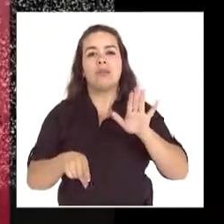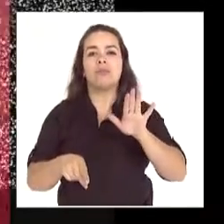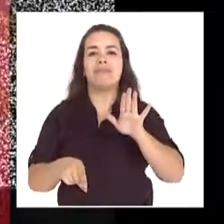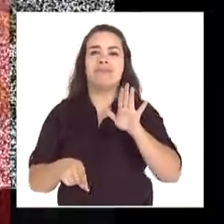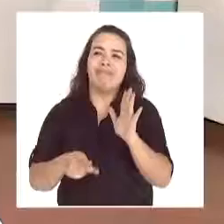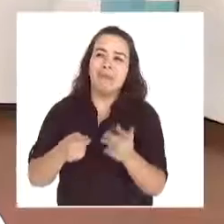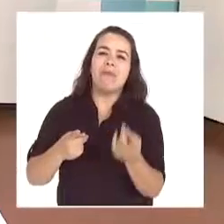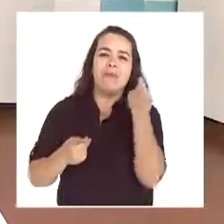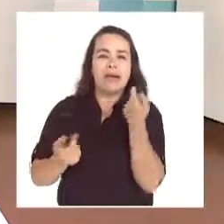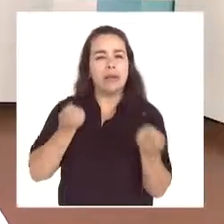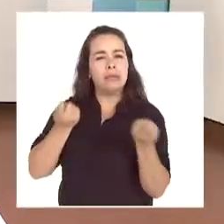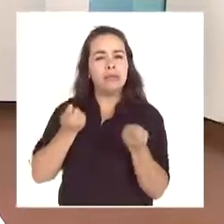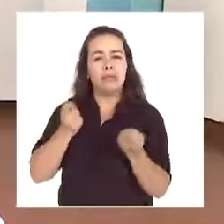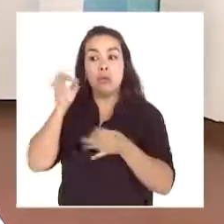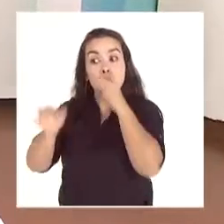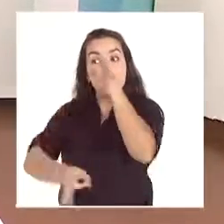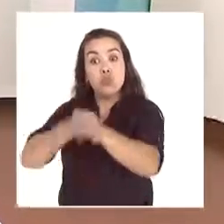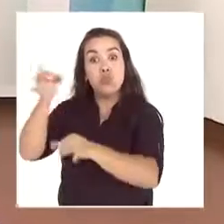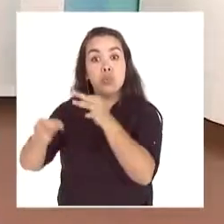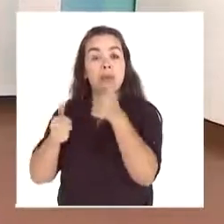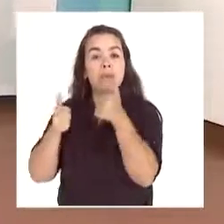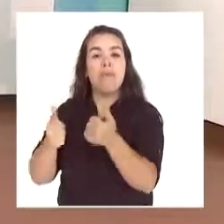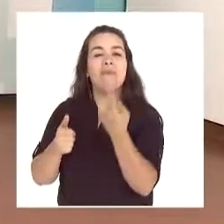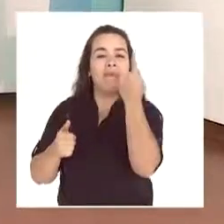controlados no pueden